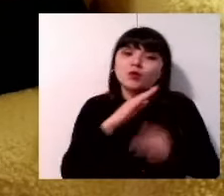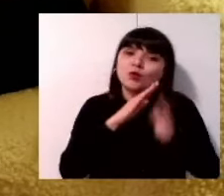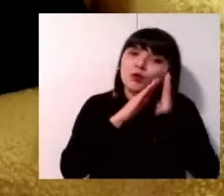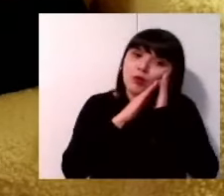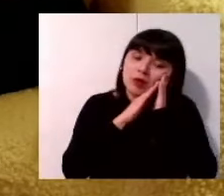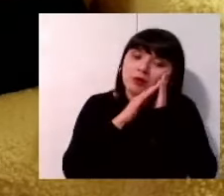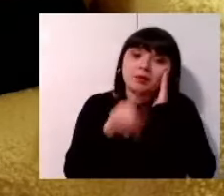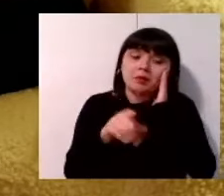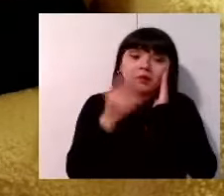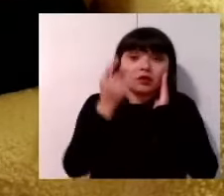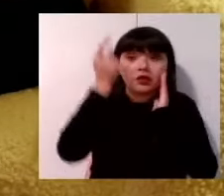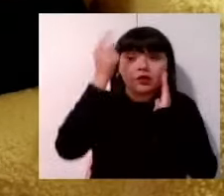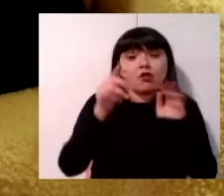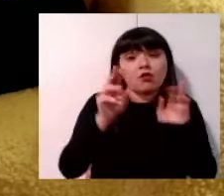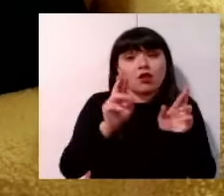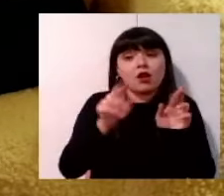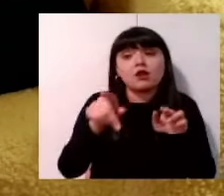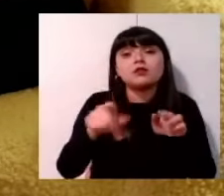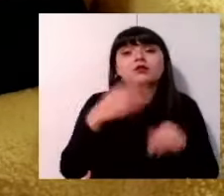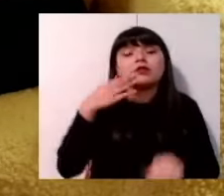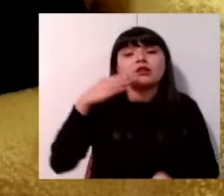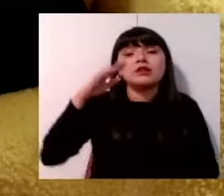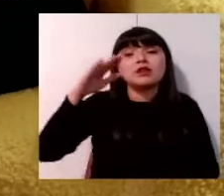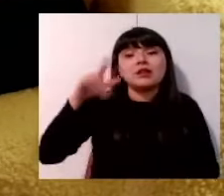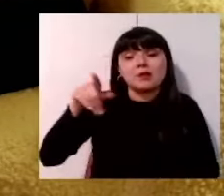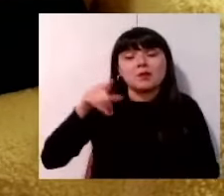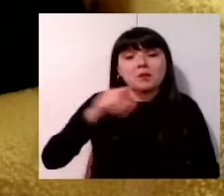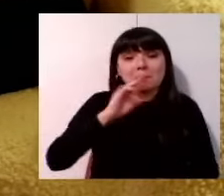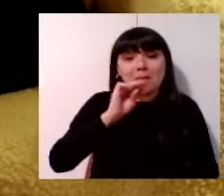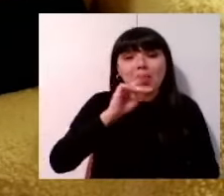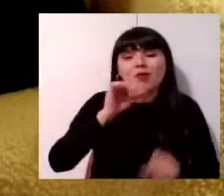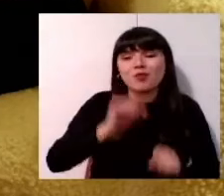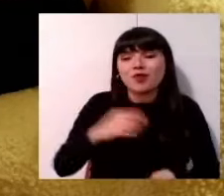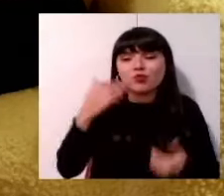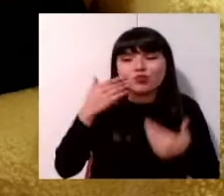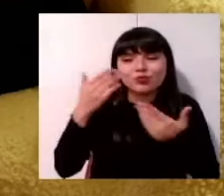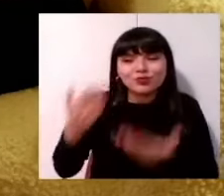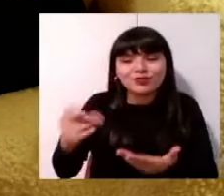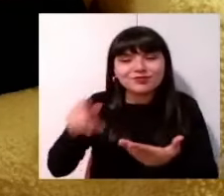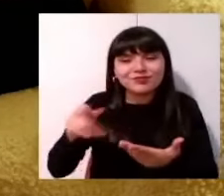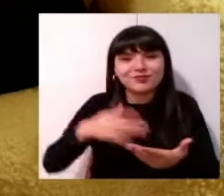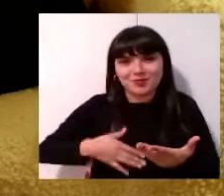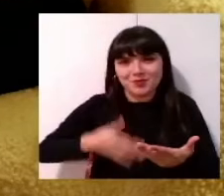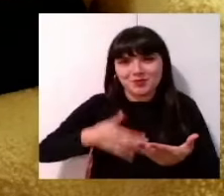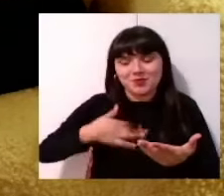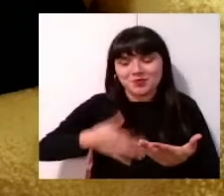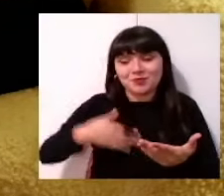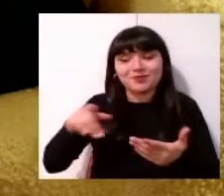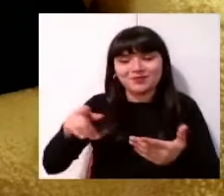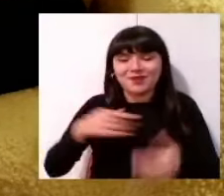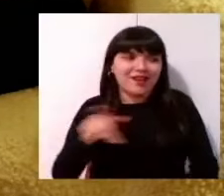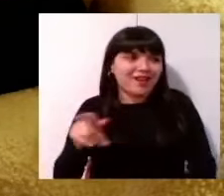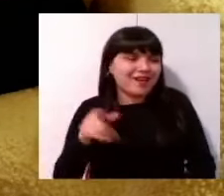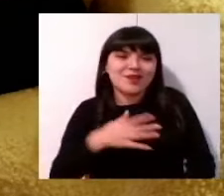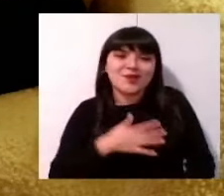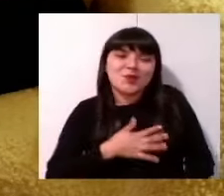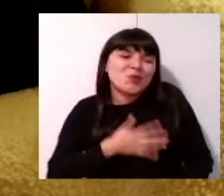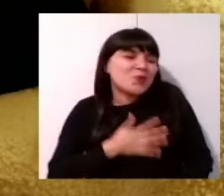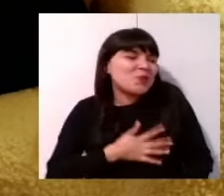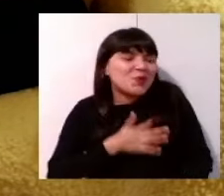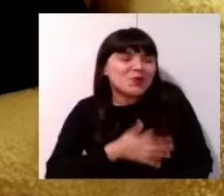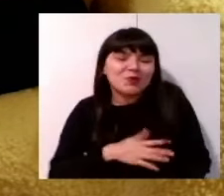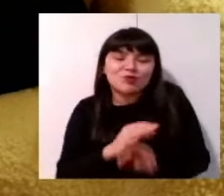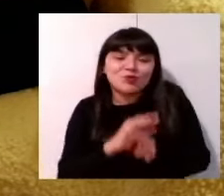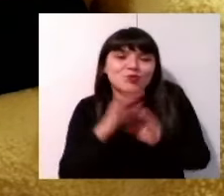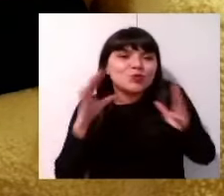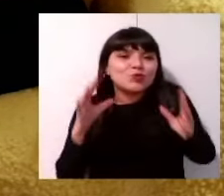algún objeto que a su hija le guste, que sea, pero de su total agrado, preferencia, un objeto sagrado, que no,